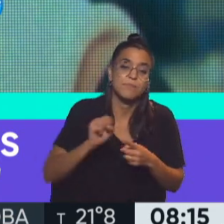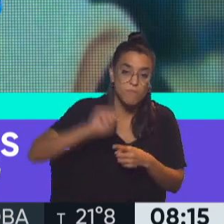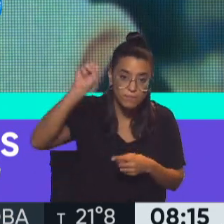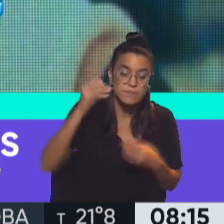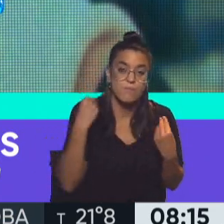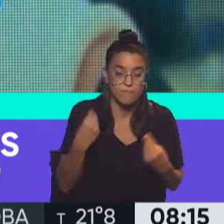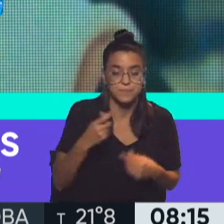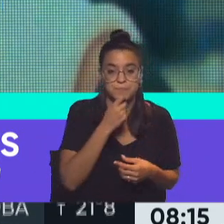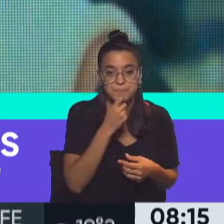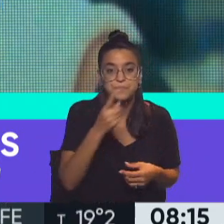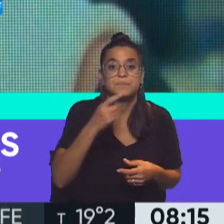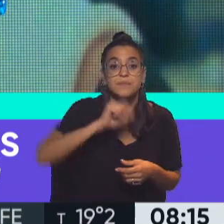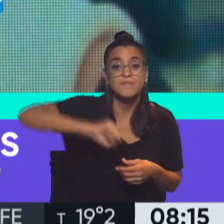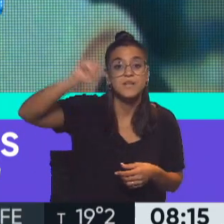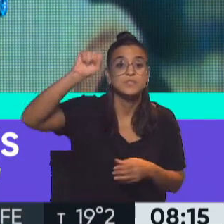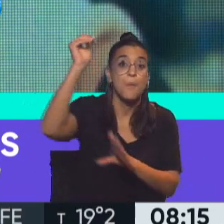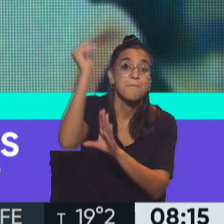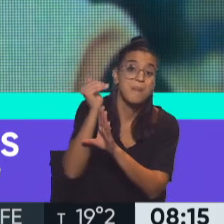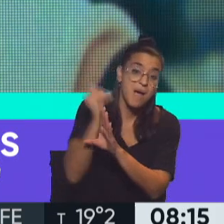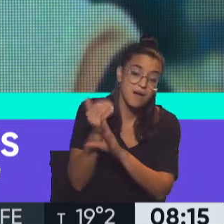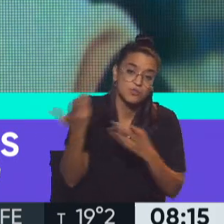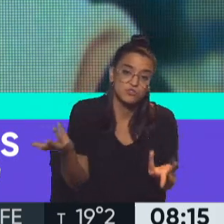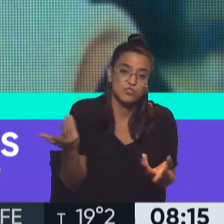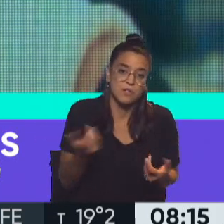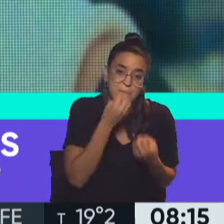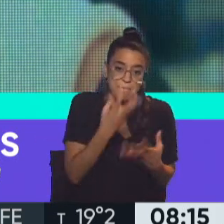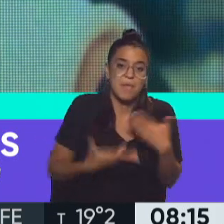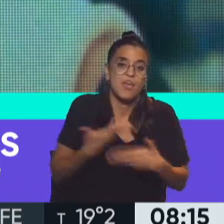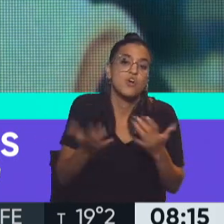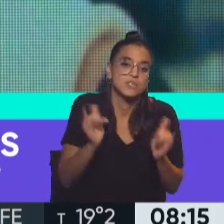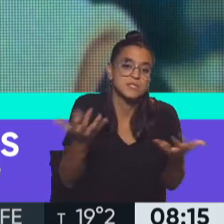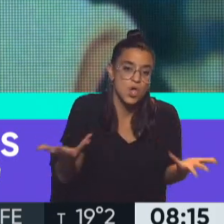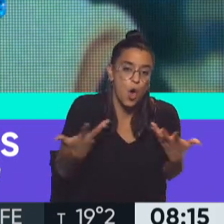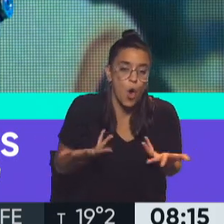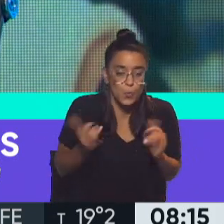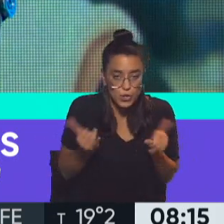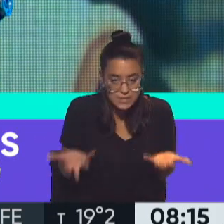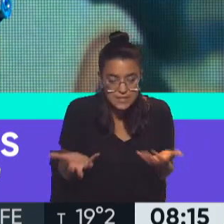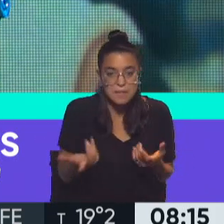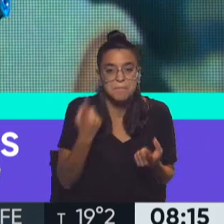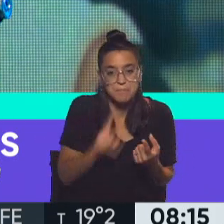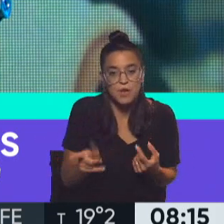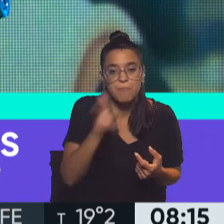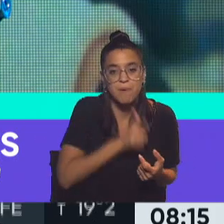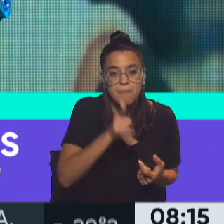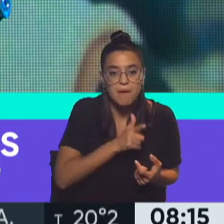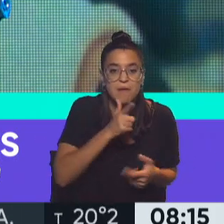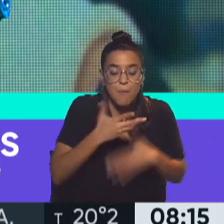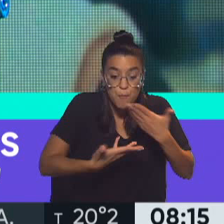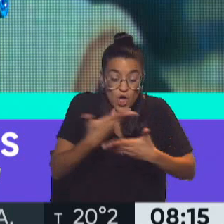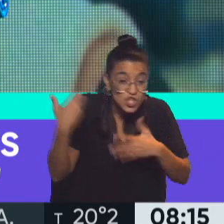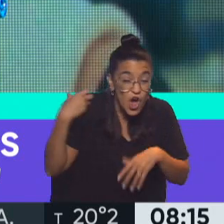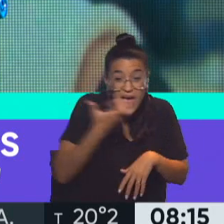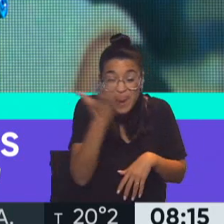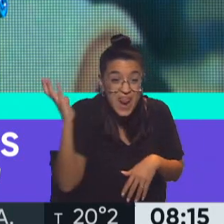¿En qué sentido? Y si la inflación hubiese sido más baja, ¿el comportamiento hubiese sido otro? Sí, naturalmente. Pero digo, me parece que en el proceso